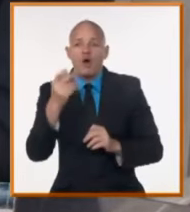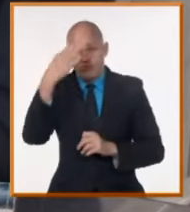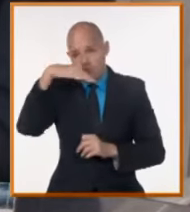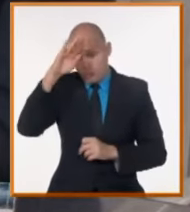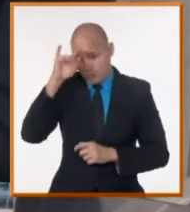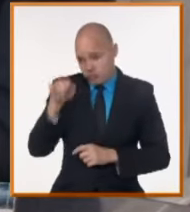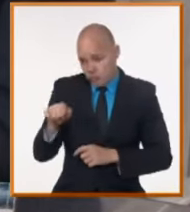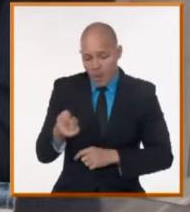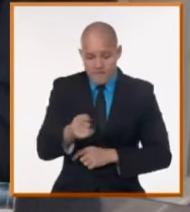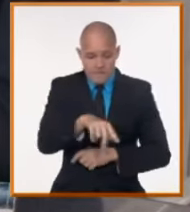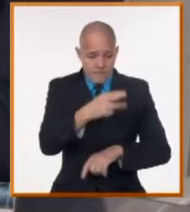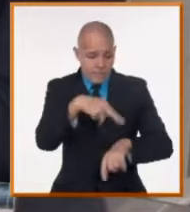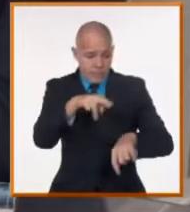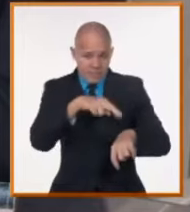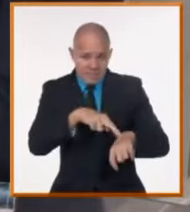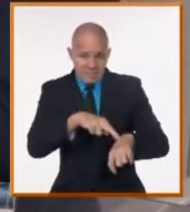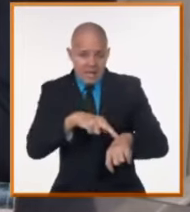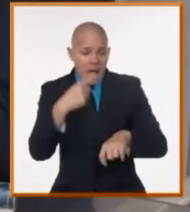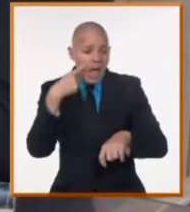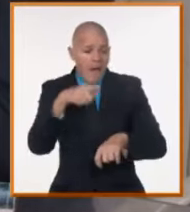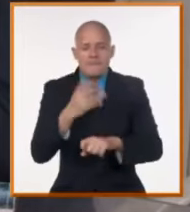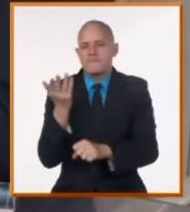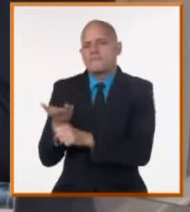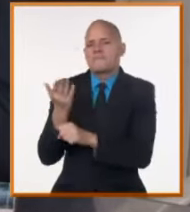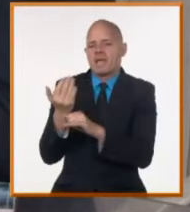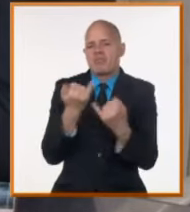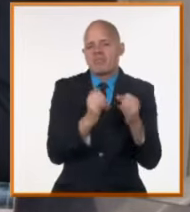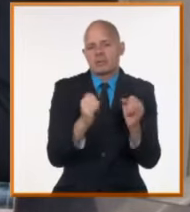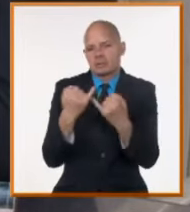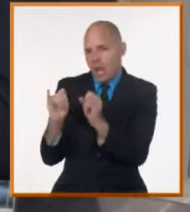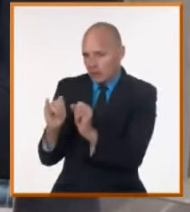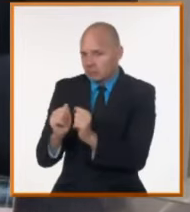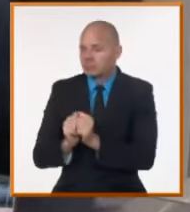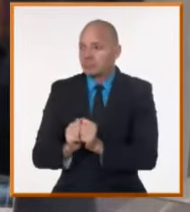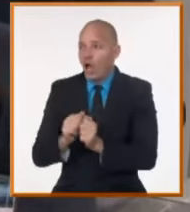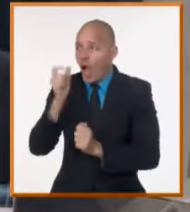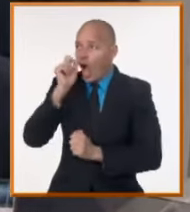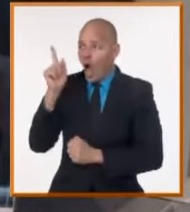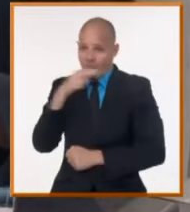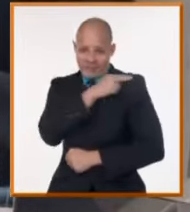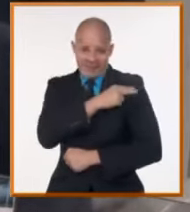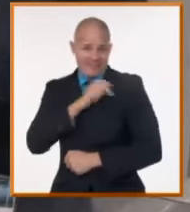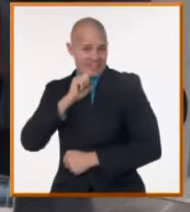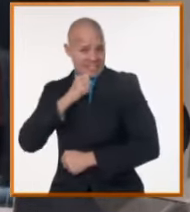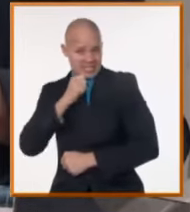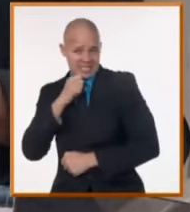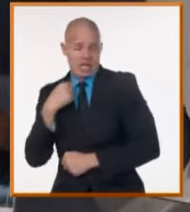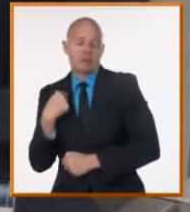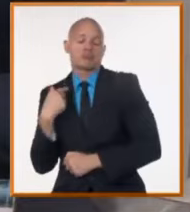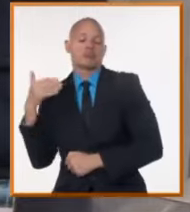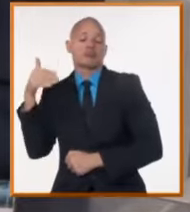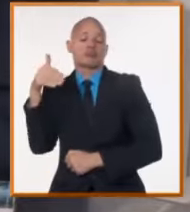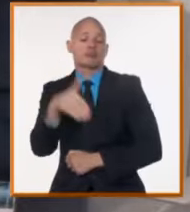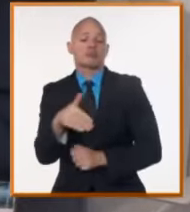era el secretario de Estado en ese momento, le dio instrucciones a su representante, que cuando uno los lee es monroísmo